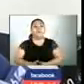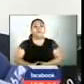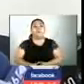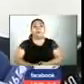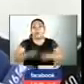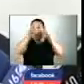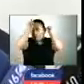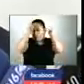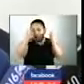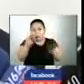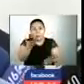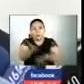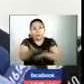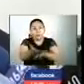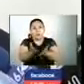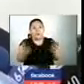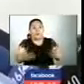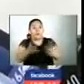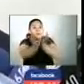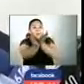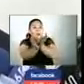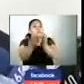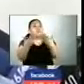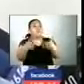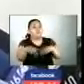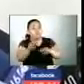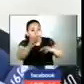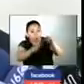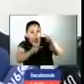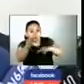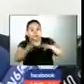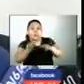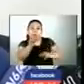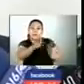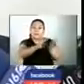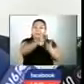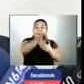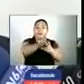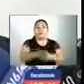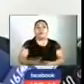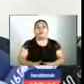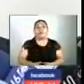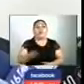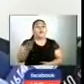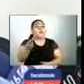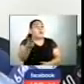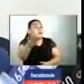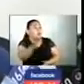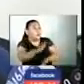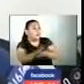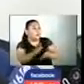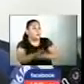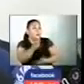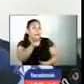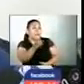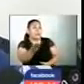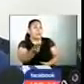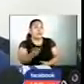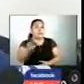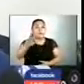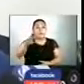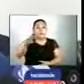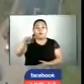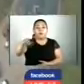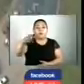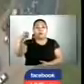empresas presenten ofertas. Luego de ser adjudicado se va a iniciar con la construcción del proyecto. Entonces la inversión más o menos solo de esa obra anda por 30